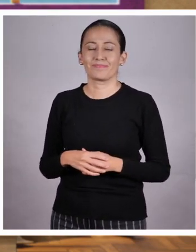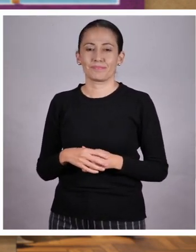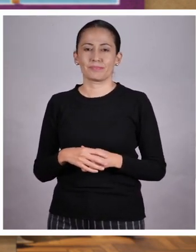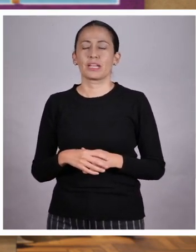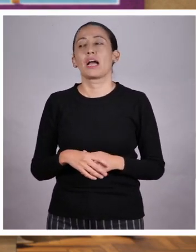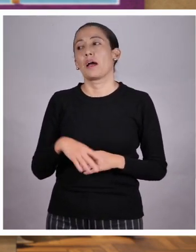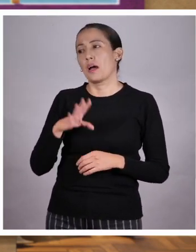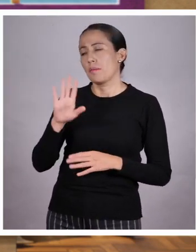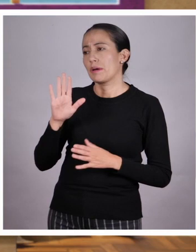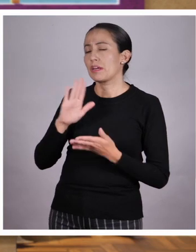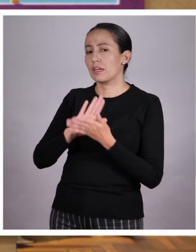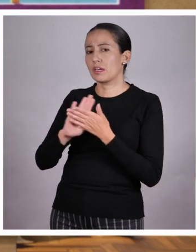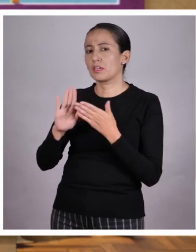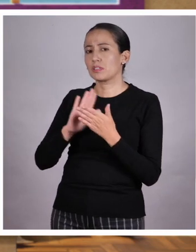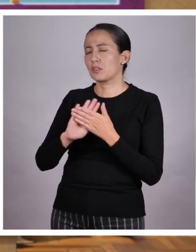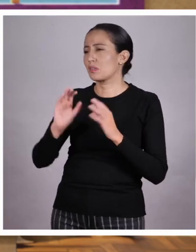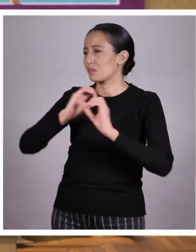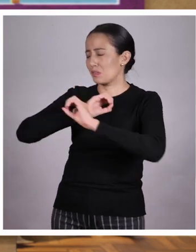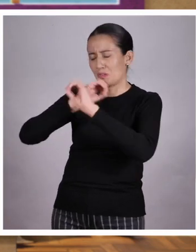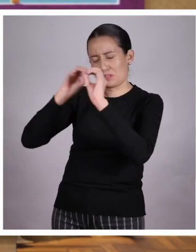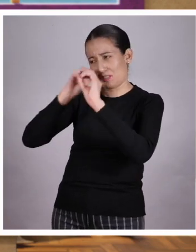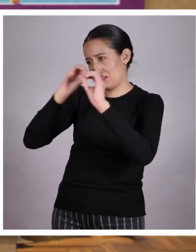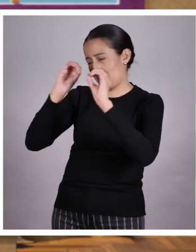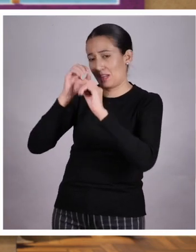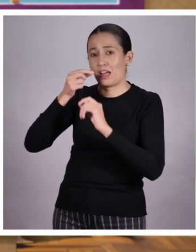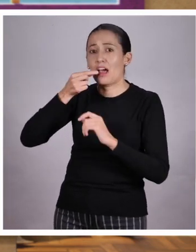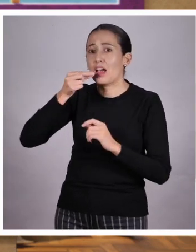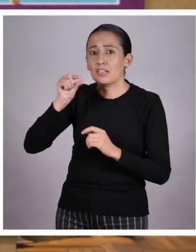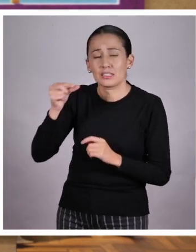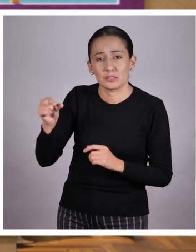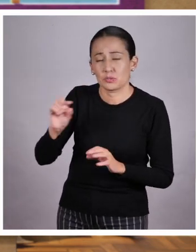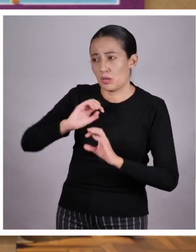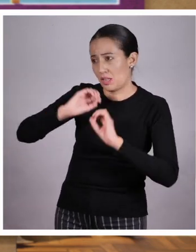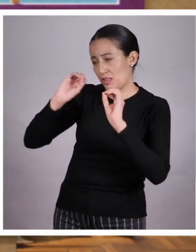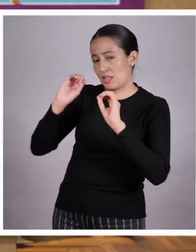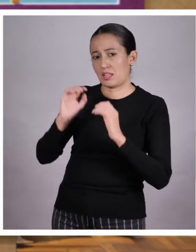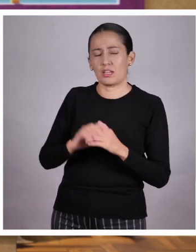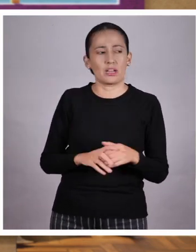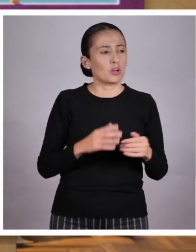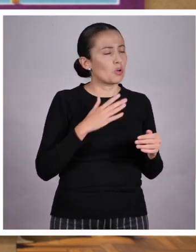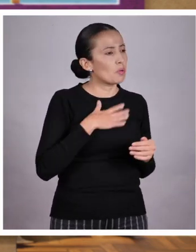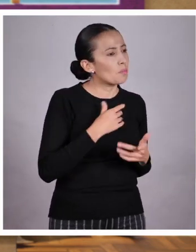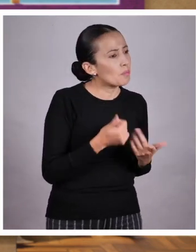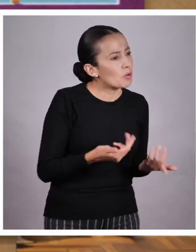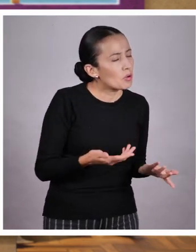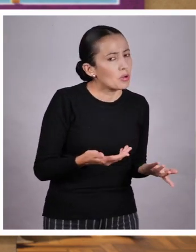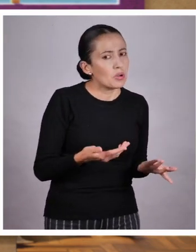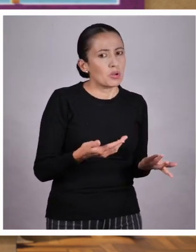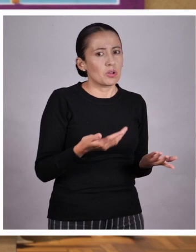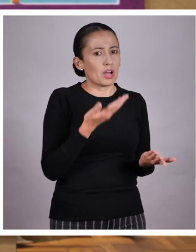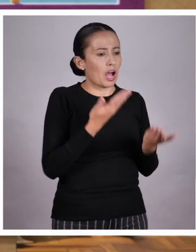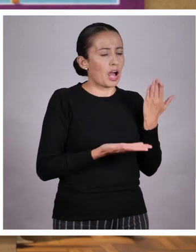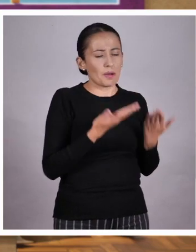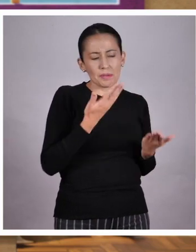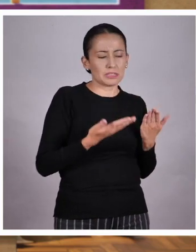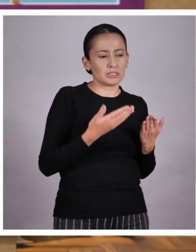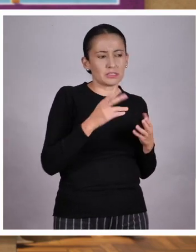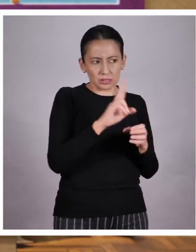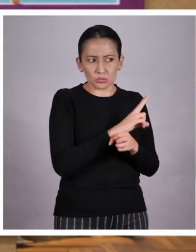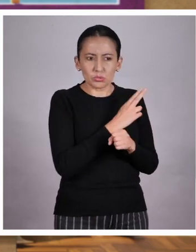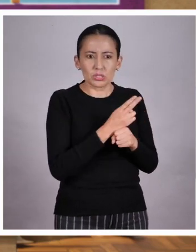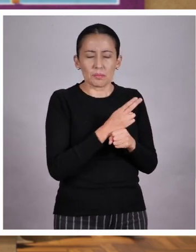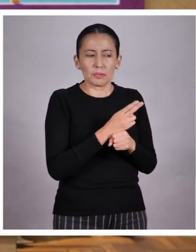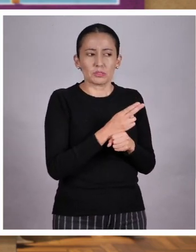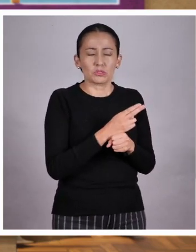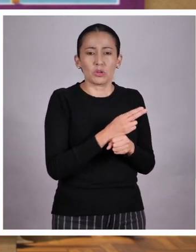Pero, tío, por si acaso, yo no sé nada, nadita de quichua. ¿Cómo que no? Pero si las usamos a menudo.